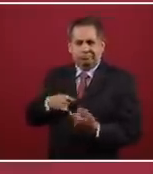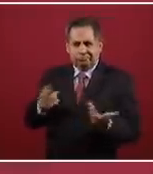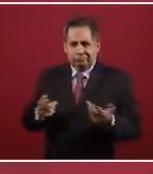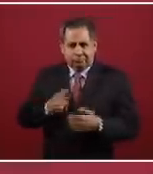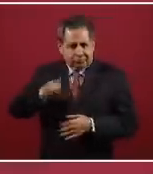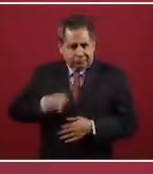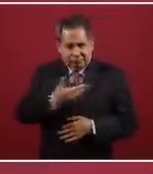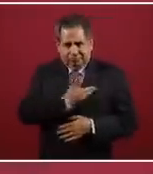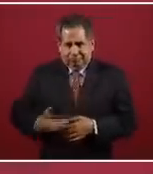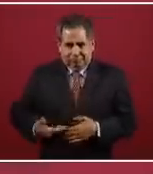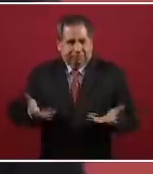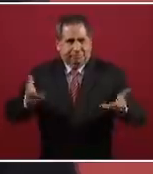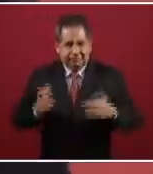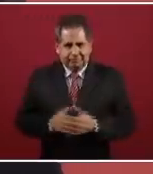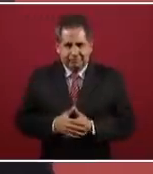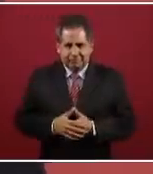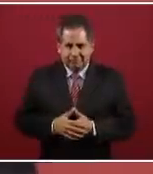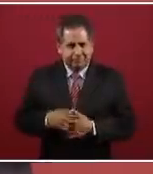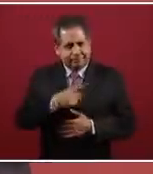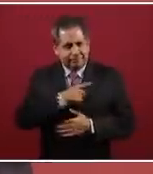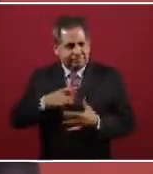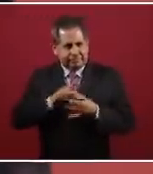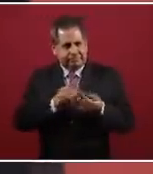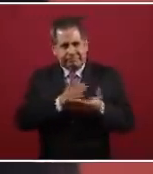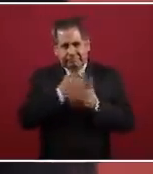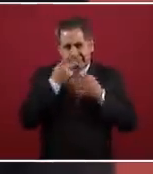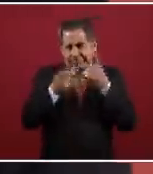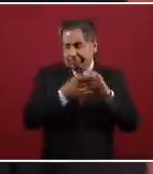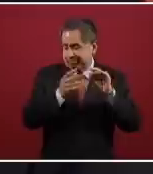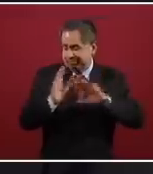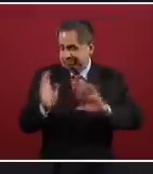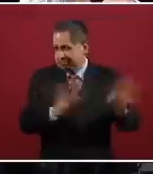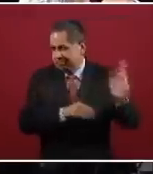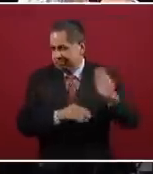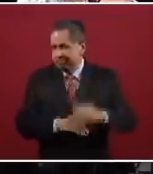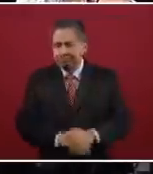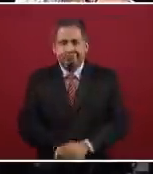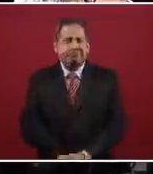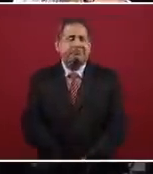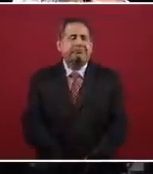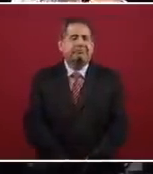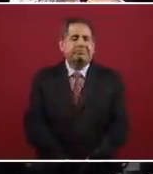Soy presidente. Ya ni debería yo de meterme en esto.